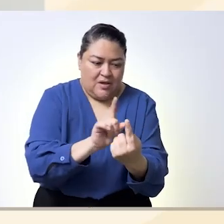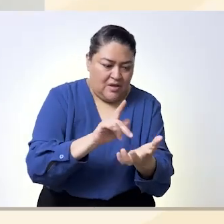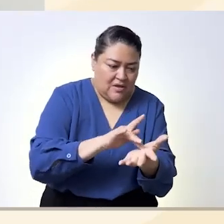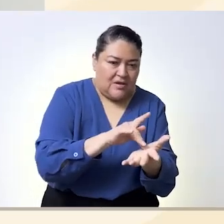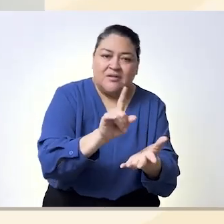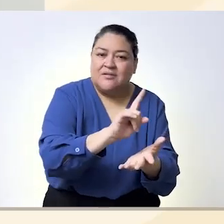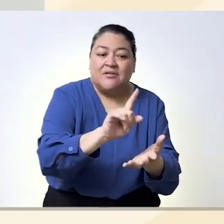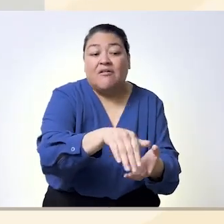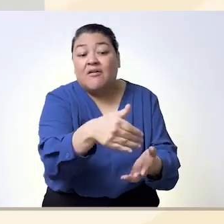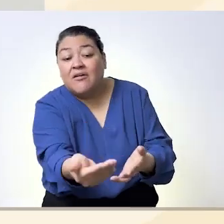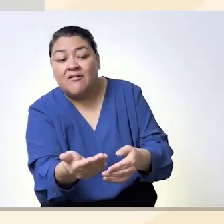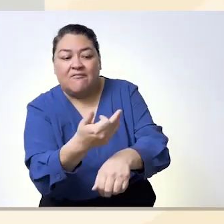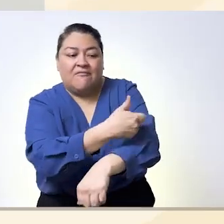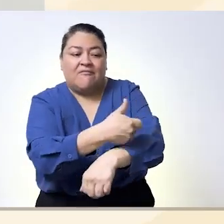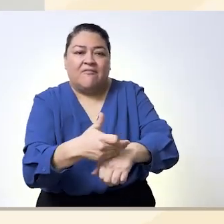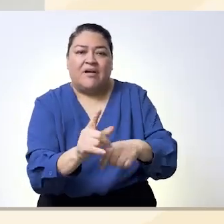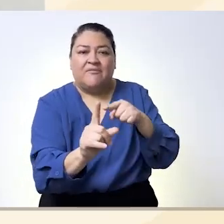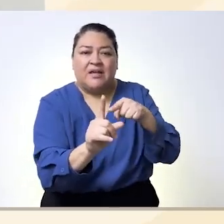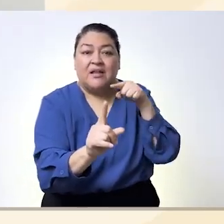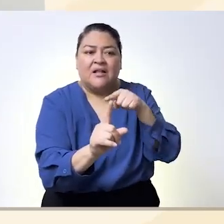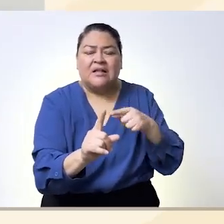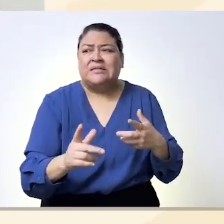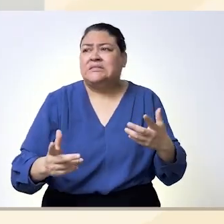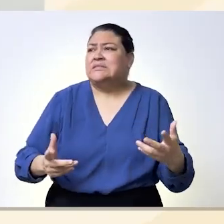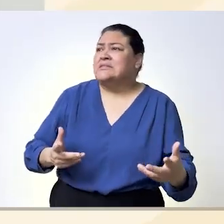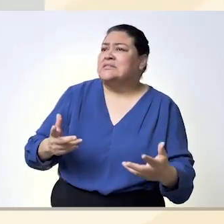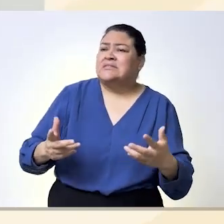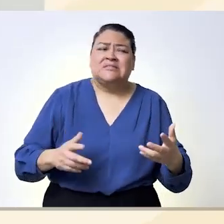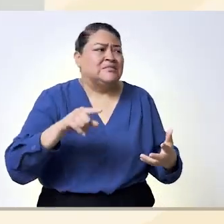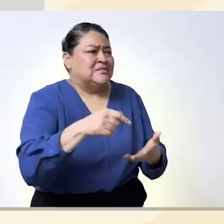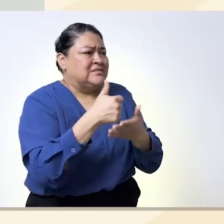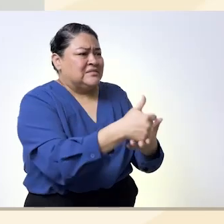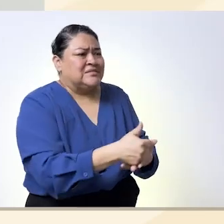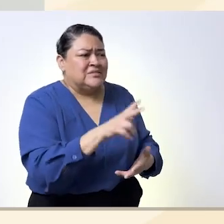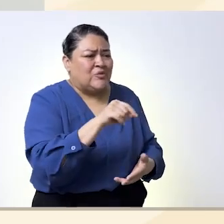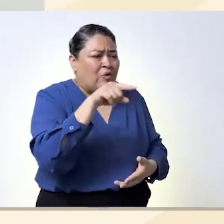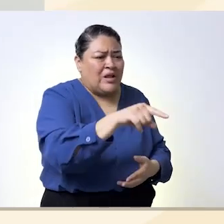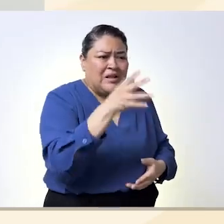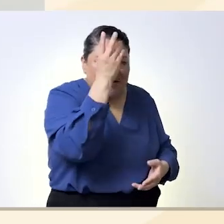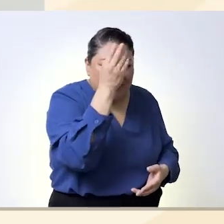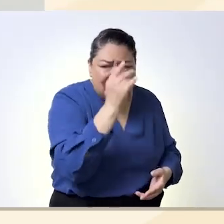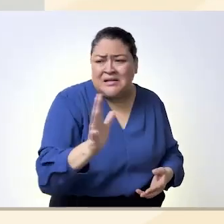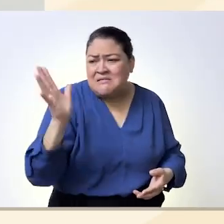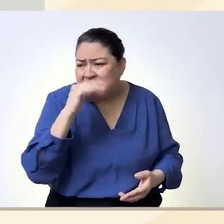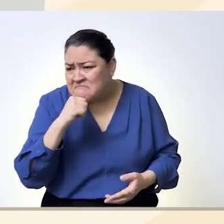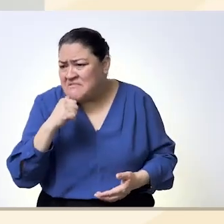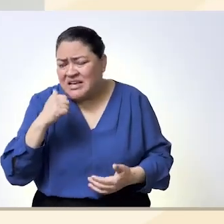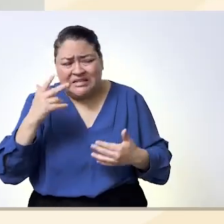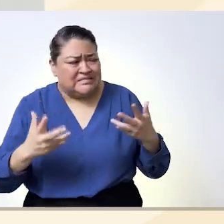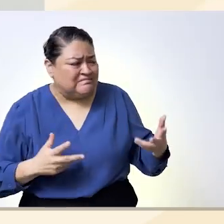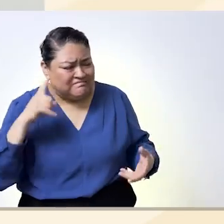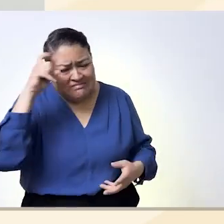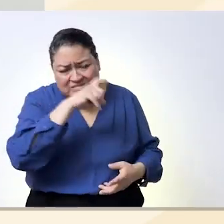a hacer? Si en todos lados me dicen que no va a llegar a hacer nada, y cuando les dices, tu niño, tu niña, a